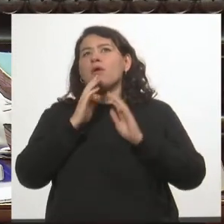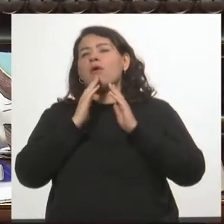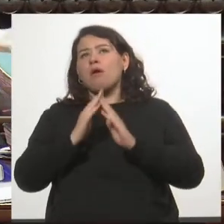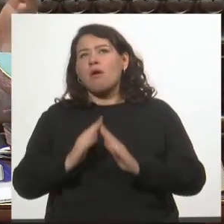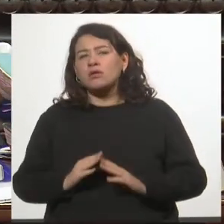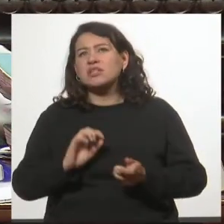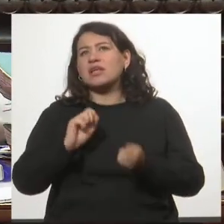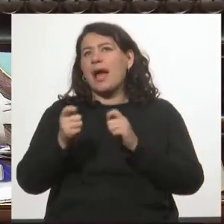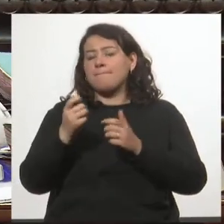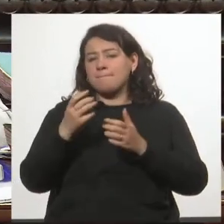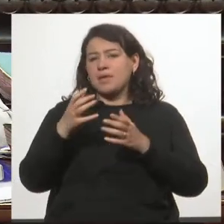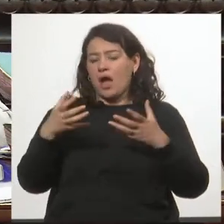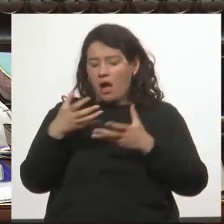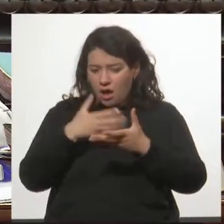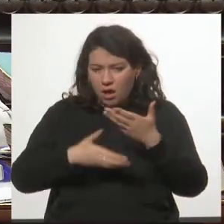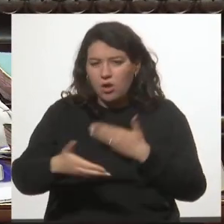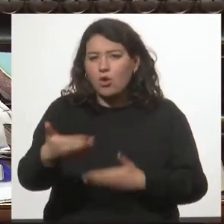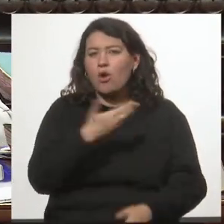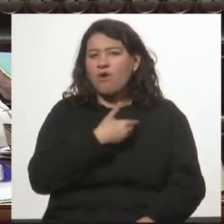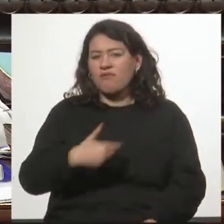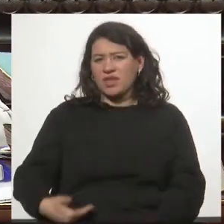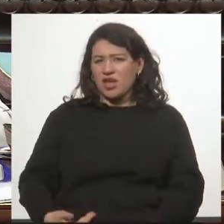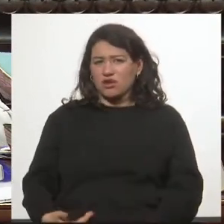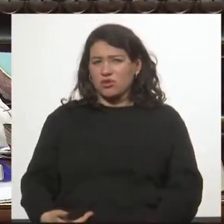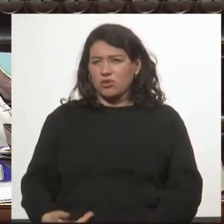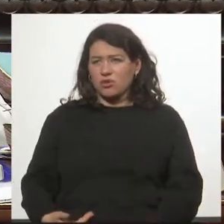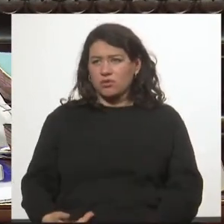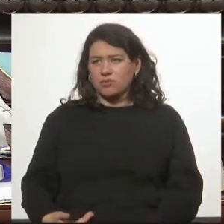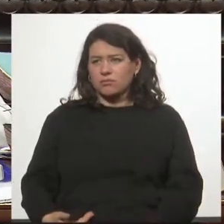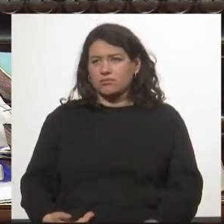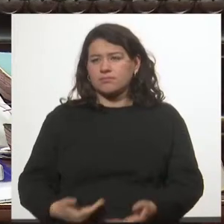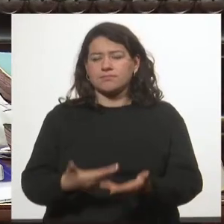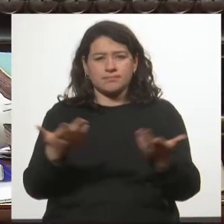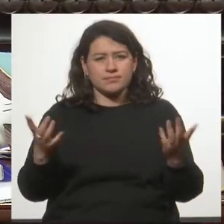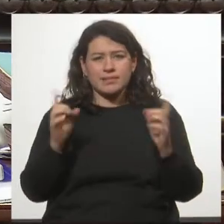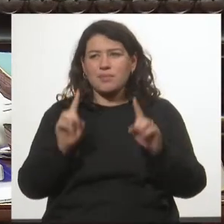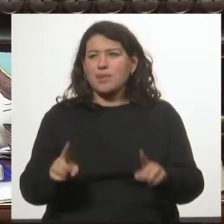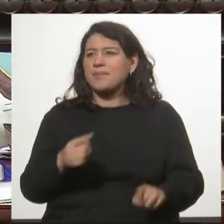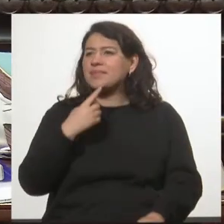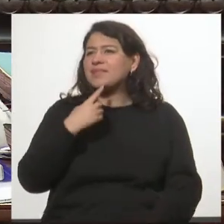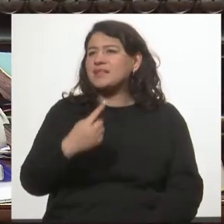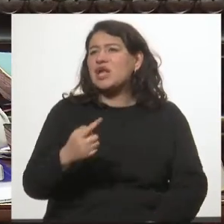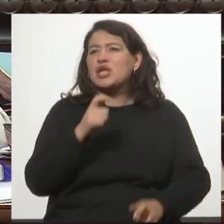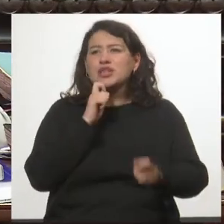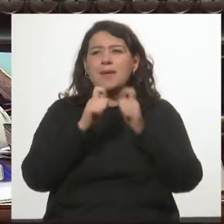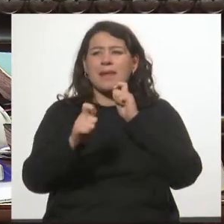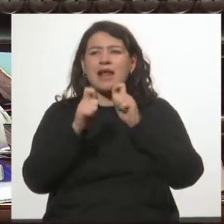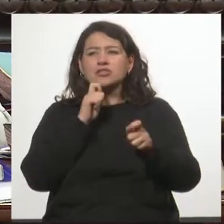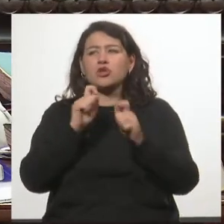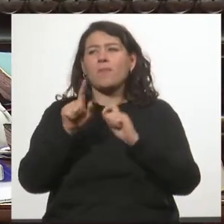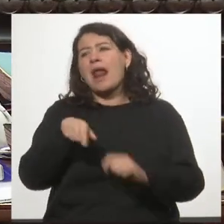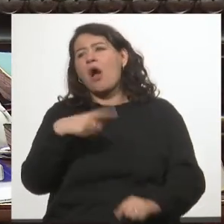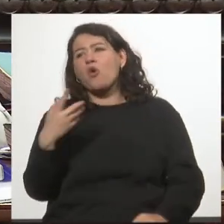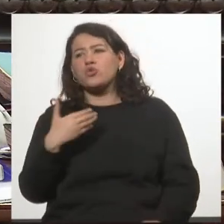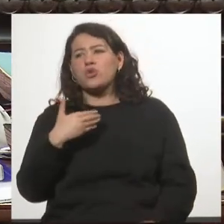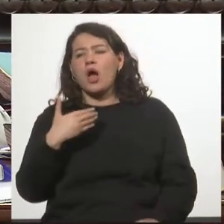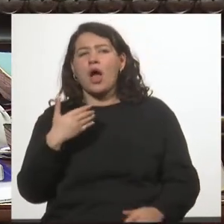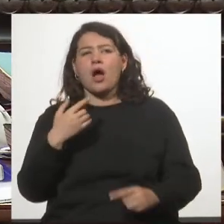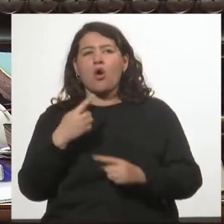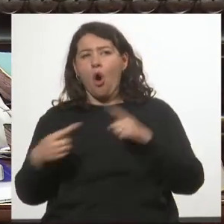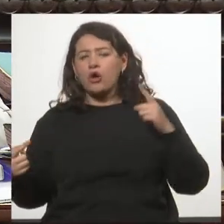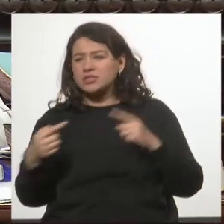de gobierno quiere decir que quedarían exane exentos también se dice la interpelación es para otro rol es